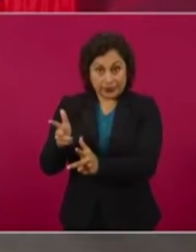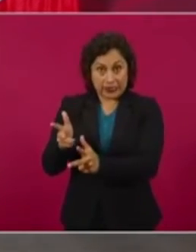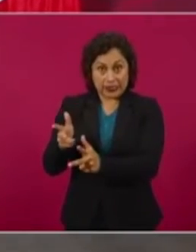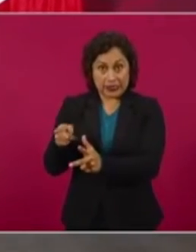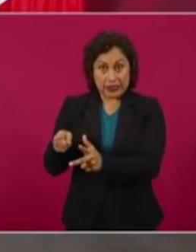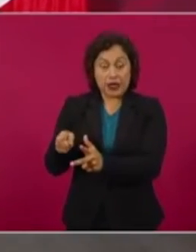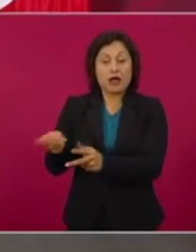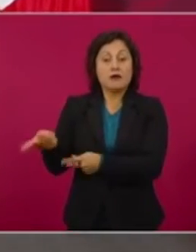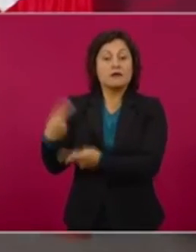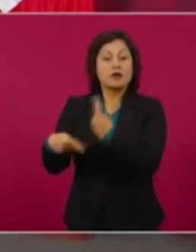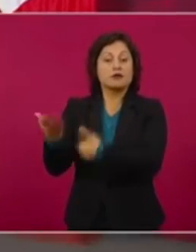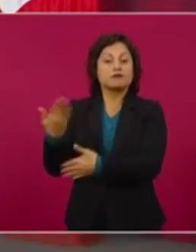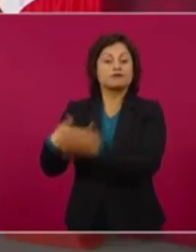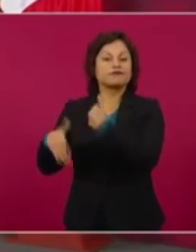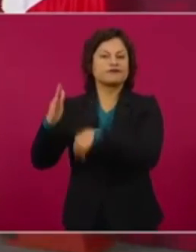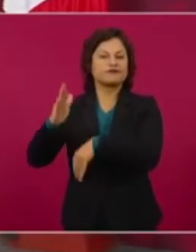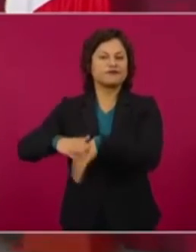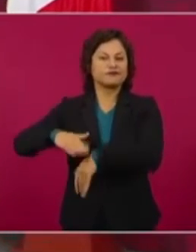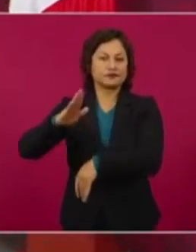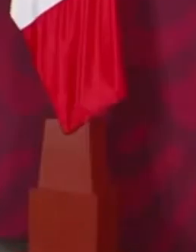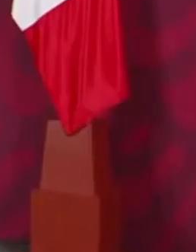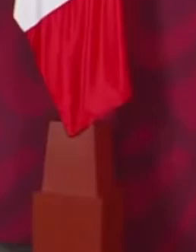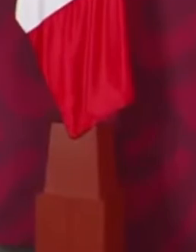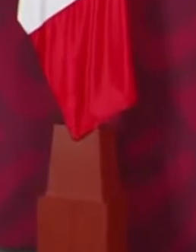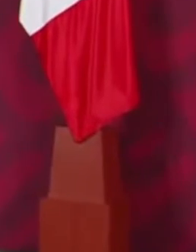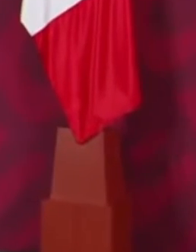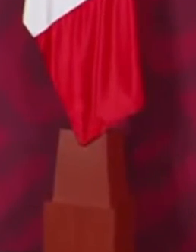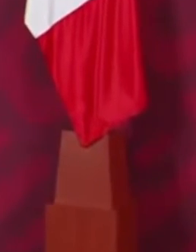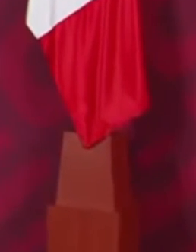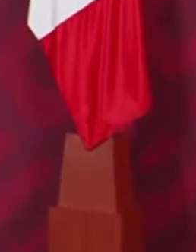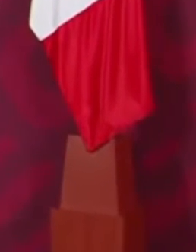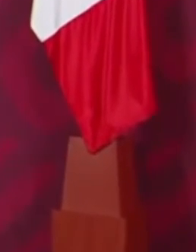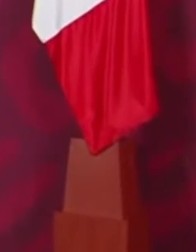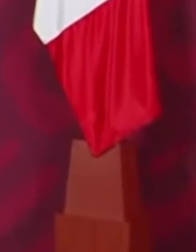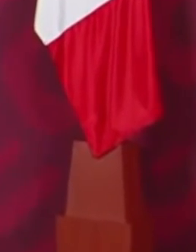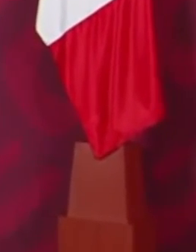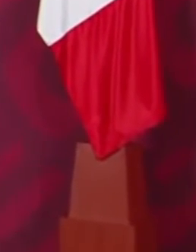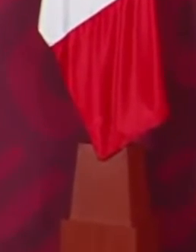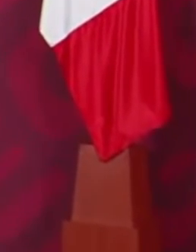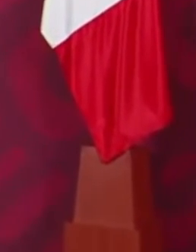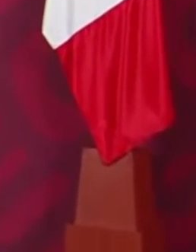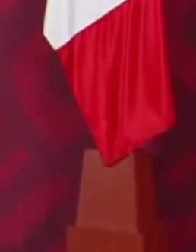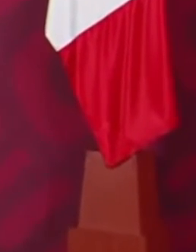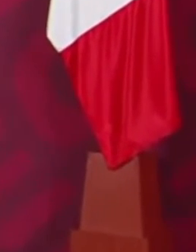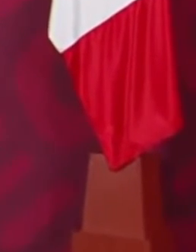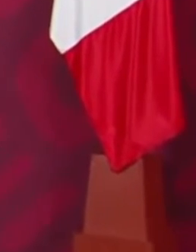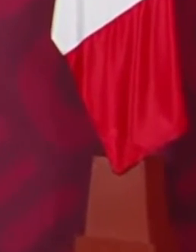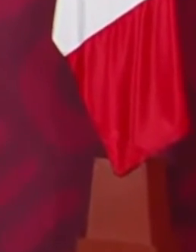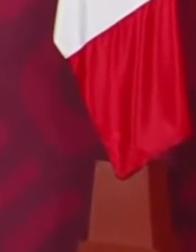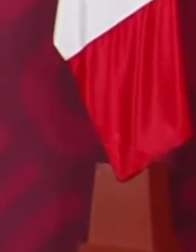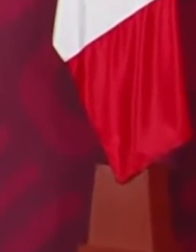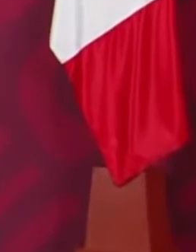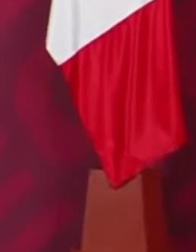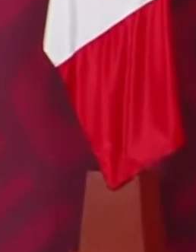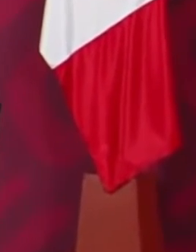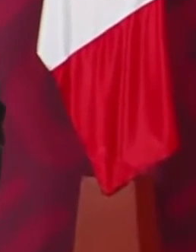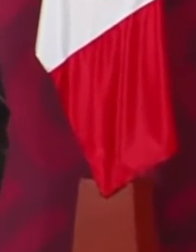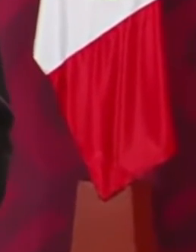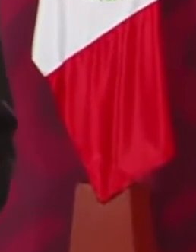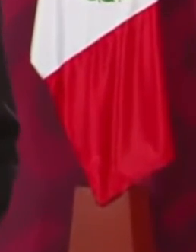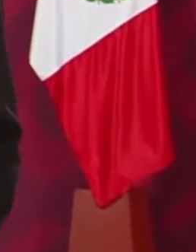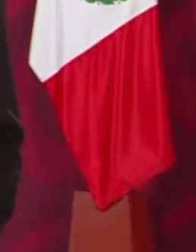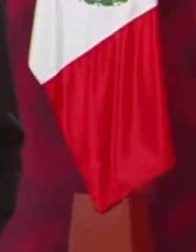desarrollo, estamos buscando ordenar el desarrollo urbano. Allá está